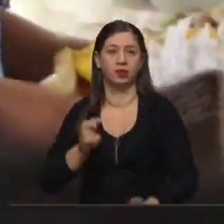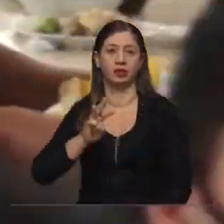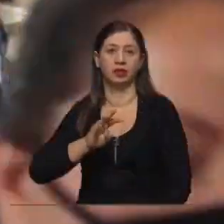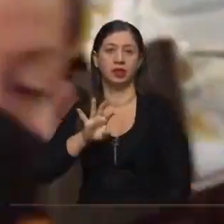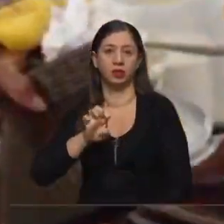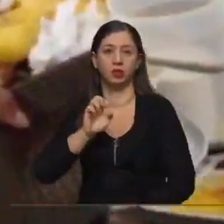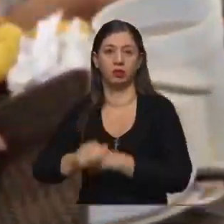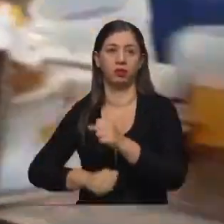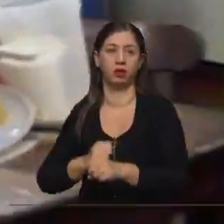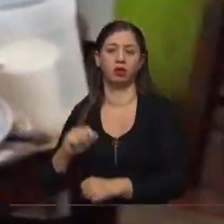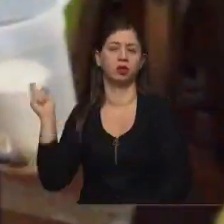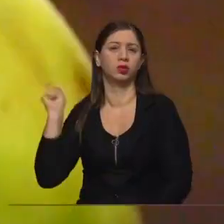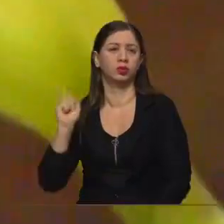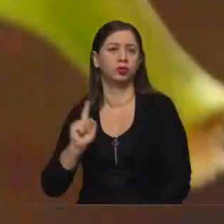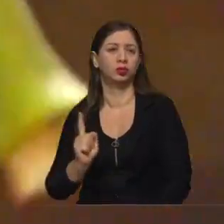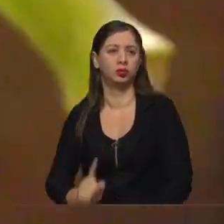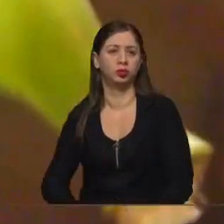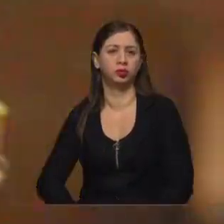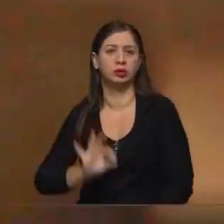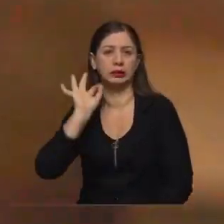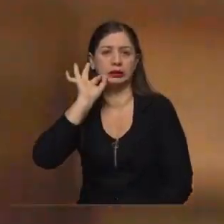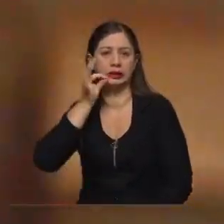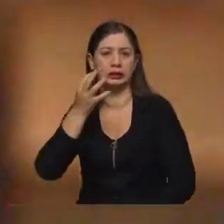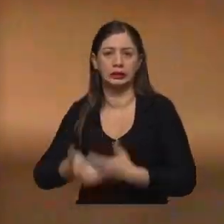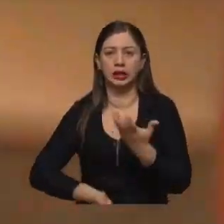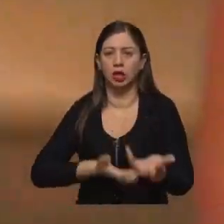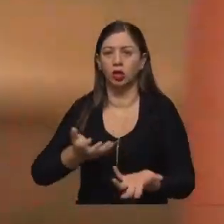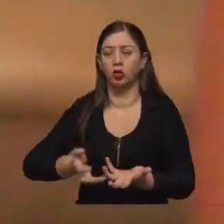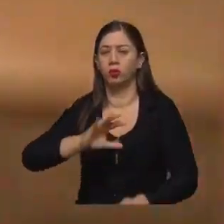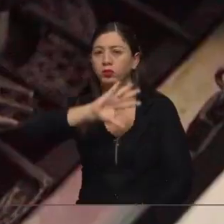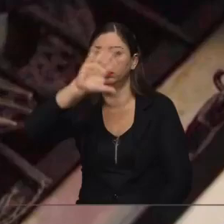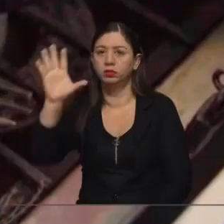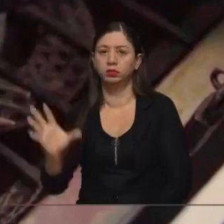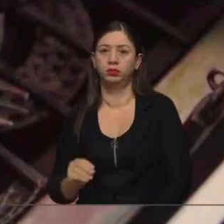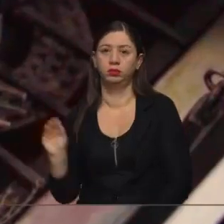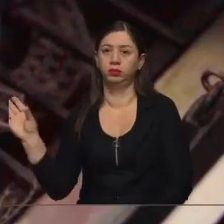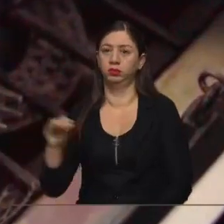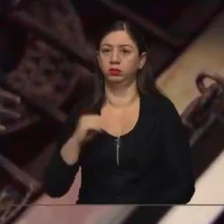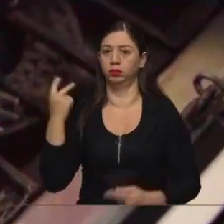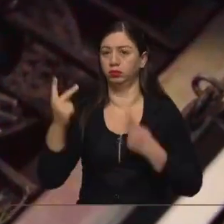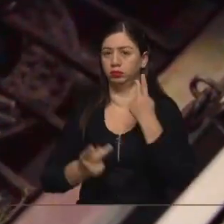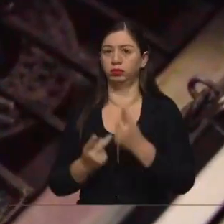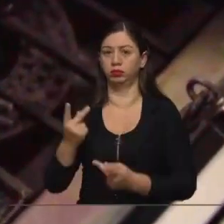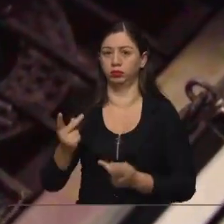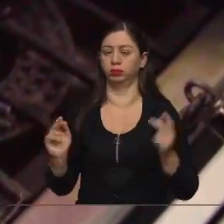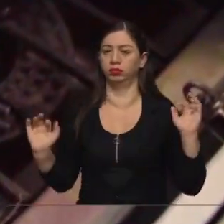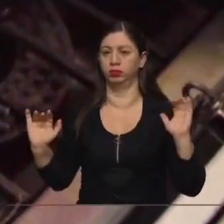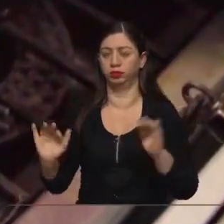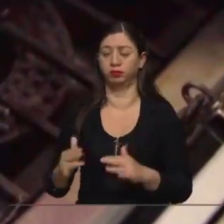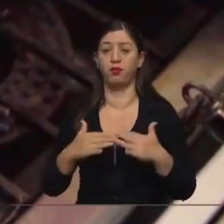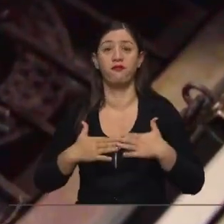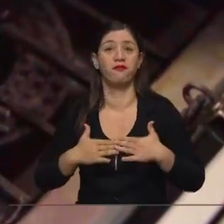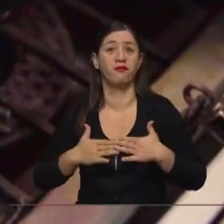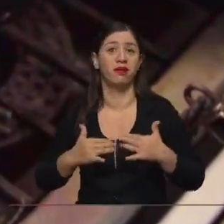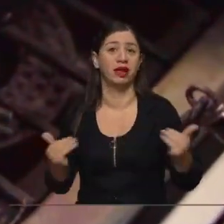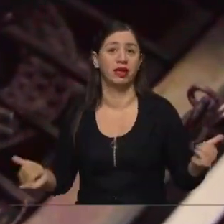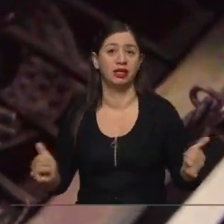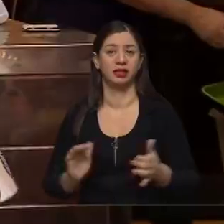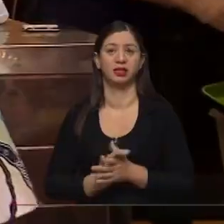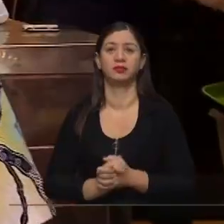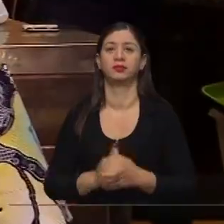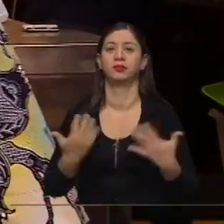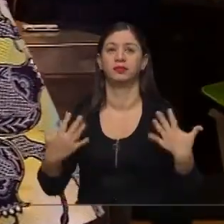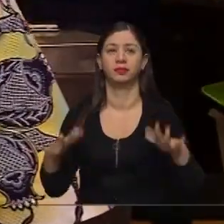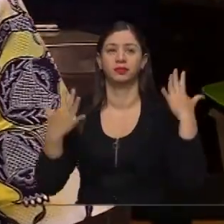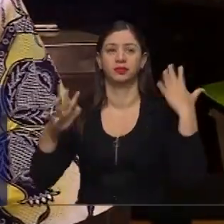años con su exquisita gastronomía del Pacífico a todos Los visitantes que hoy estamos feliz en la plaza porque hemos